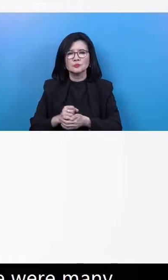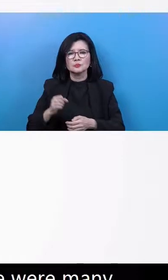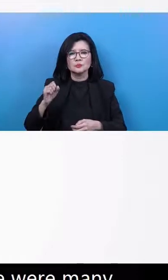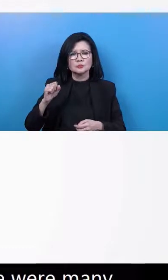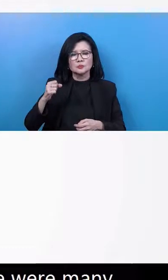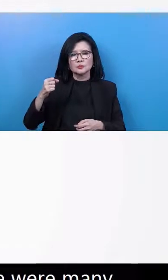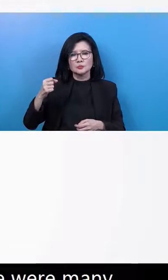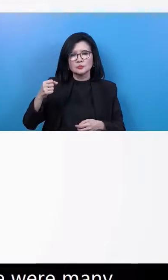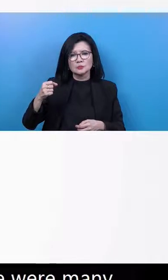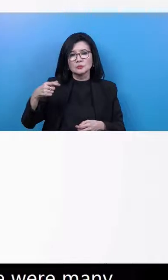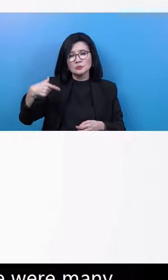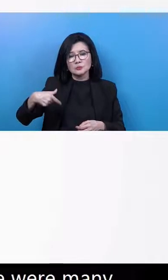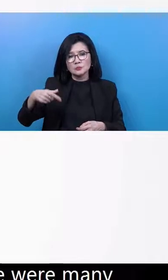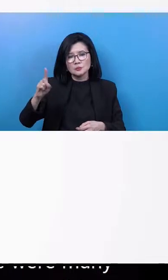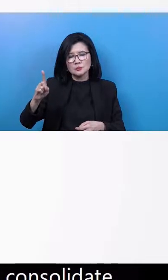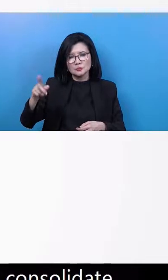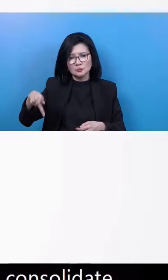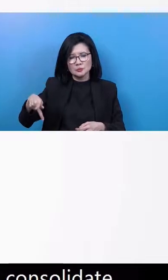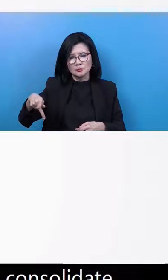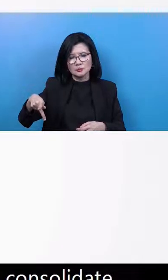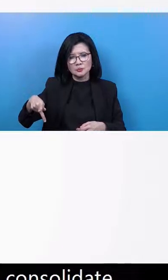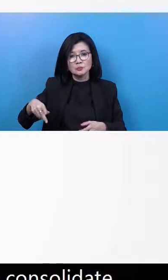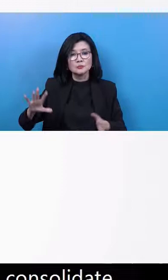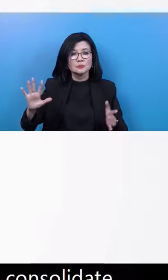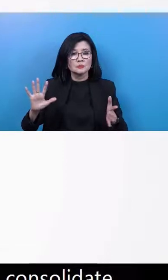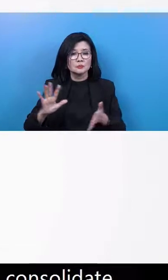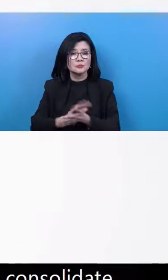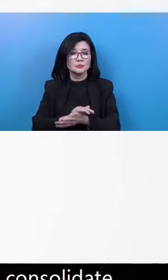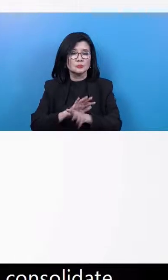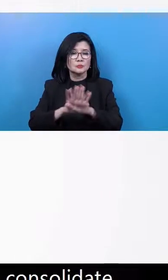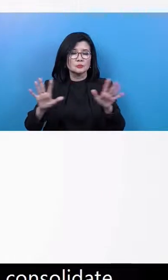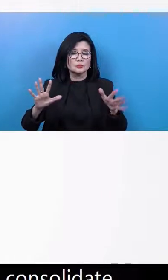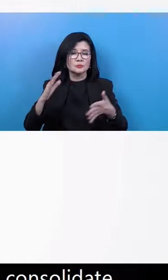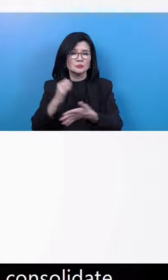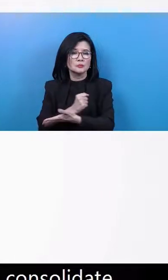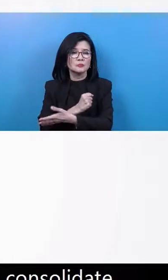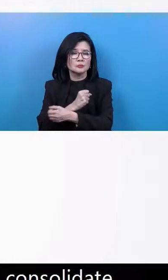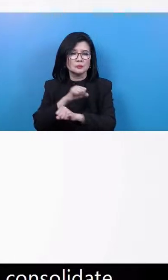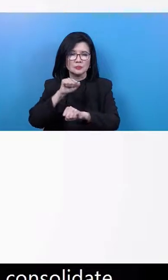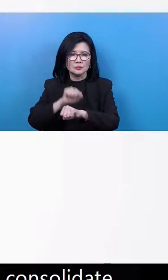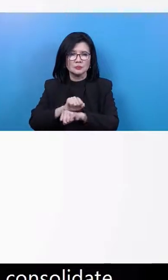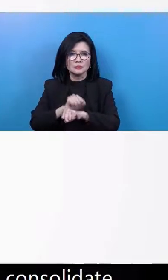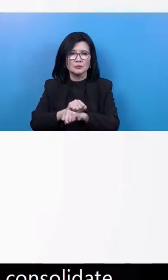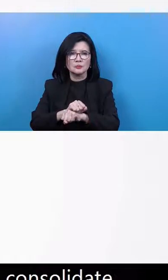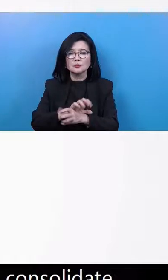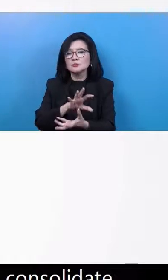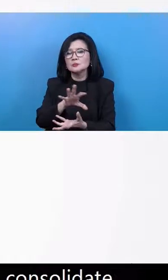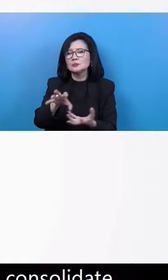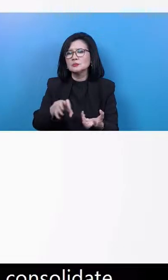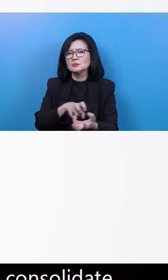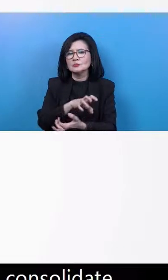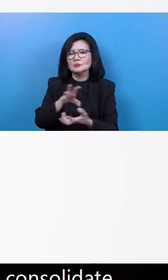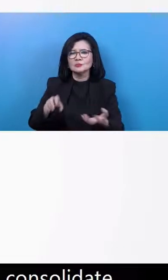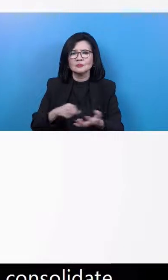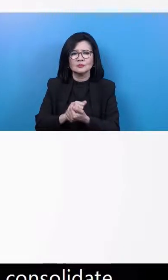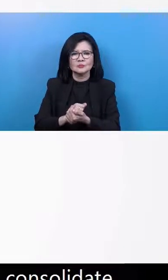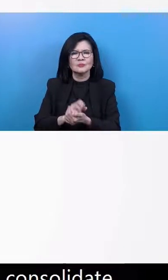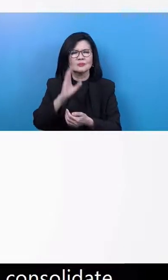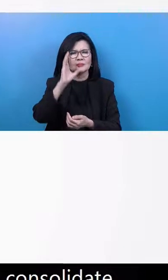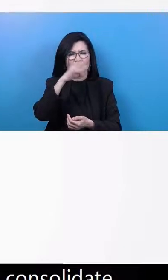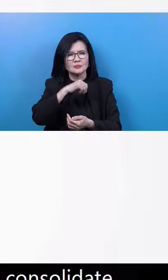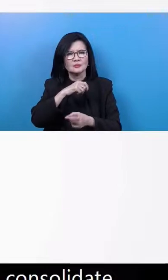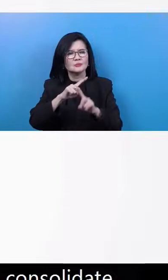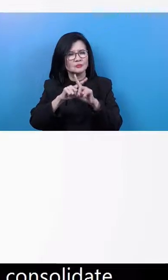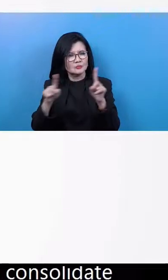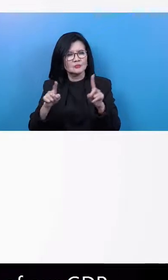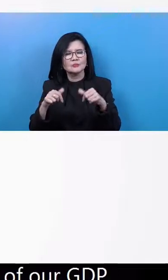única probablemente en el mundo que se dio en la República Dominicana. Ahora bien, como decía anteriormente, la deuda ha